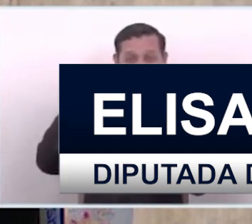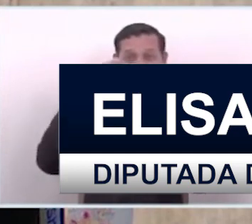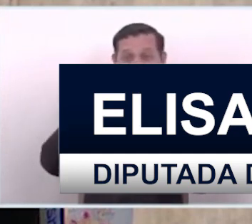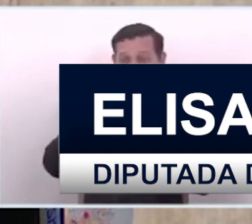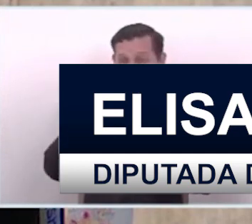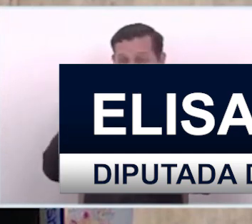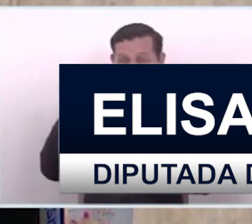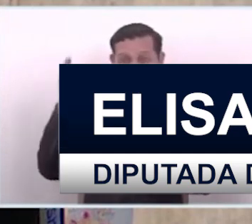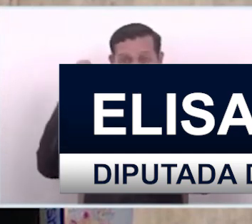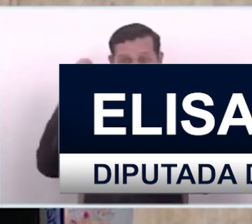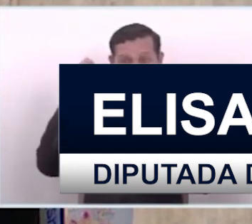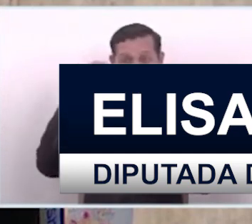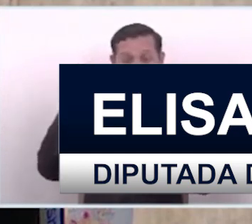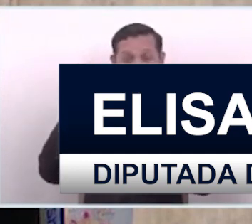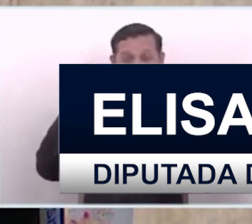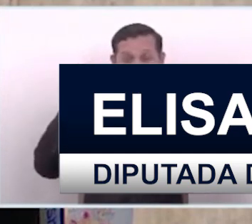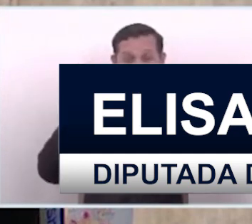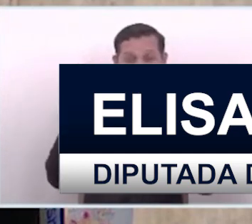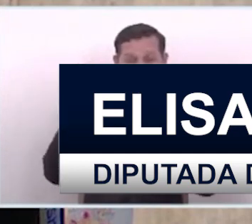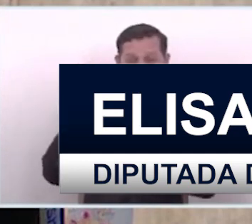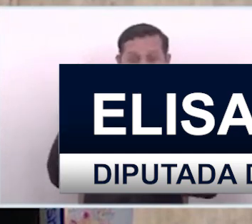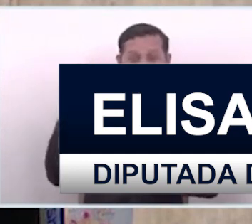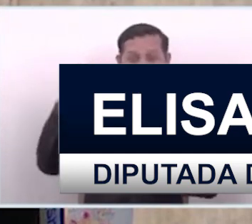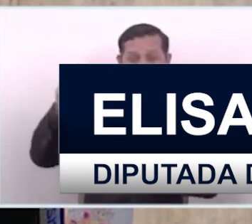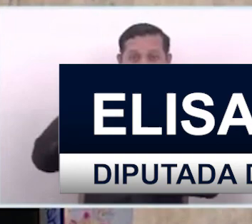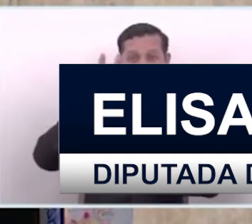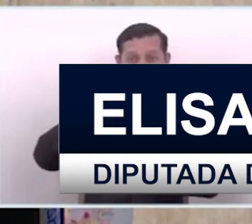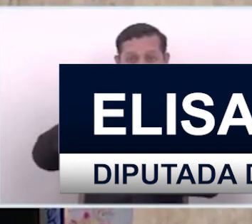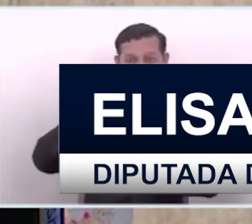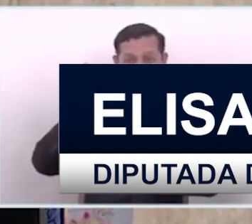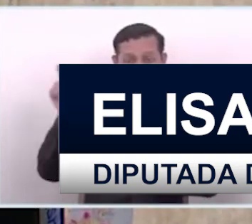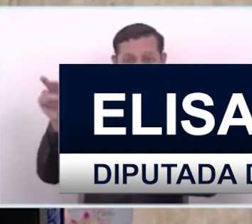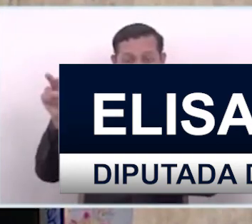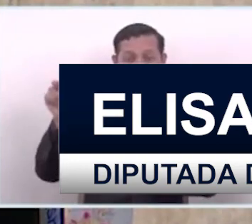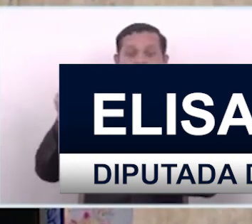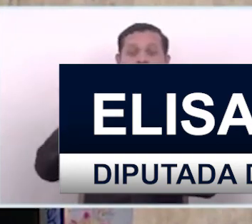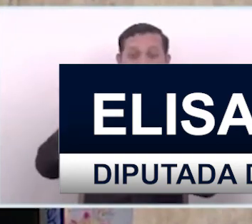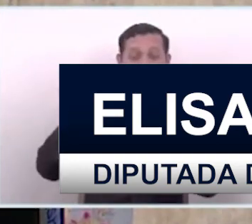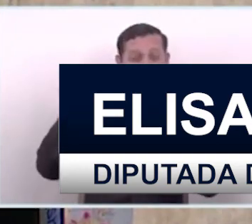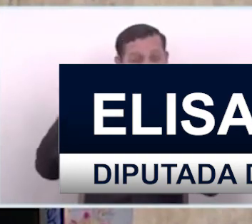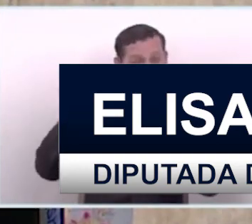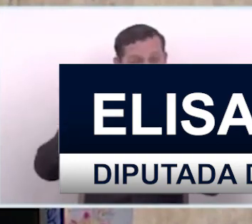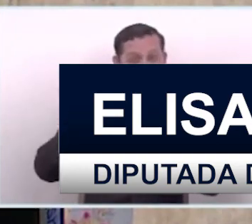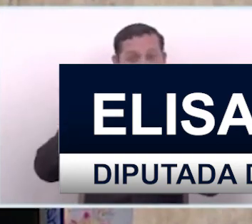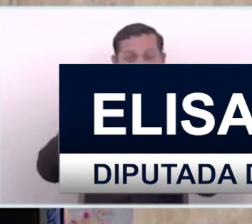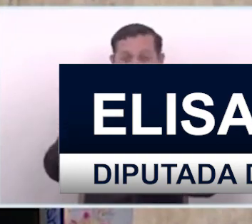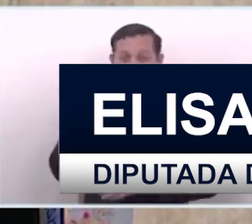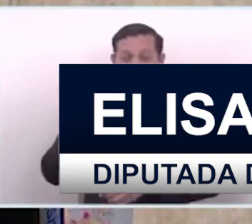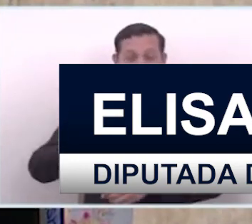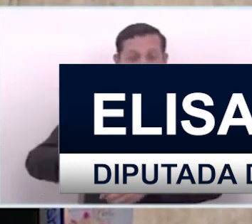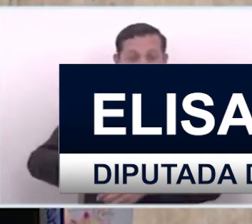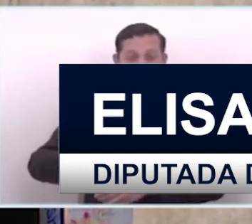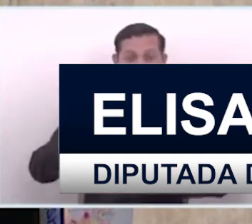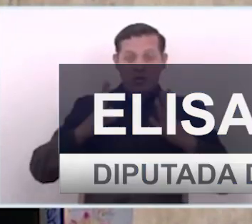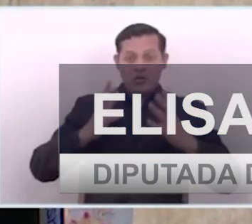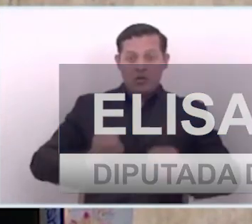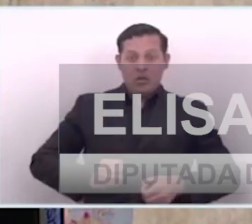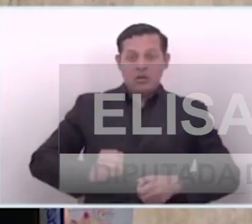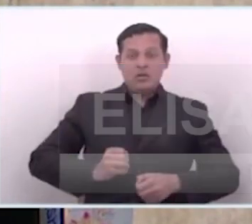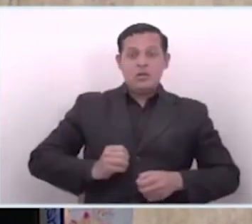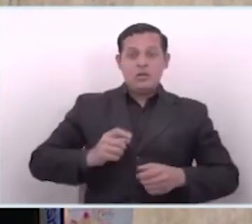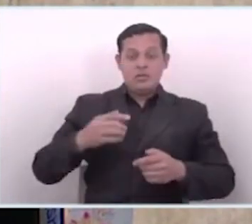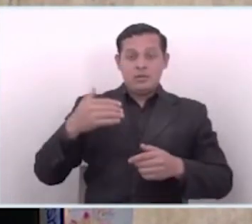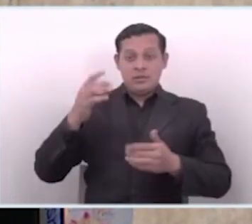en el presente ejercicio fiscal de 2022 habida cuenta que la presidencia de la república por medio